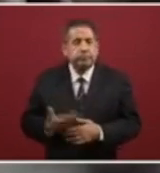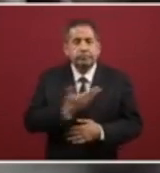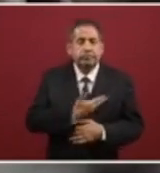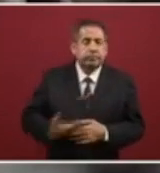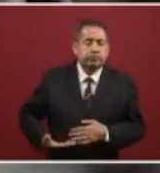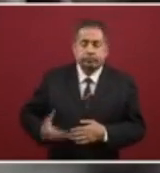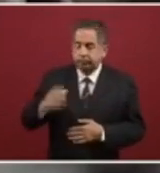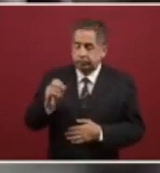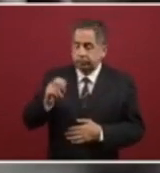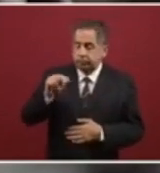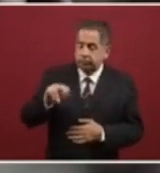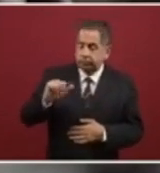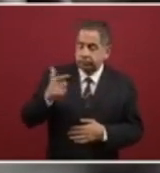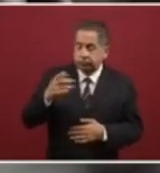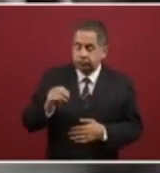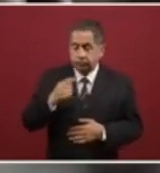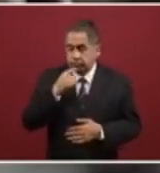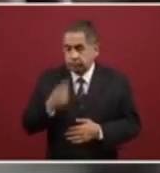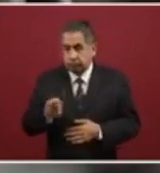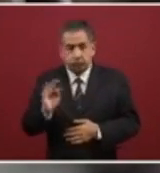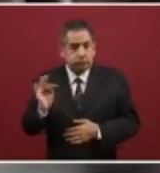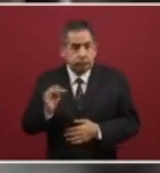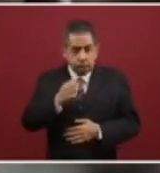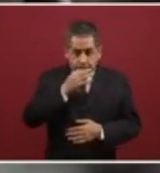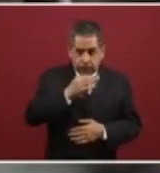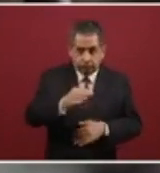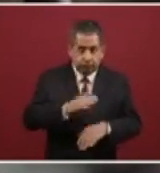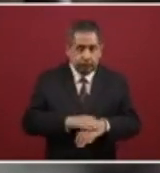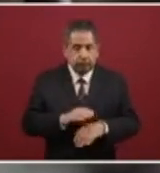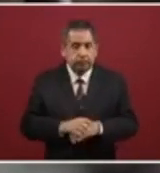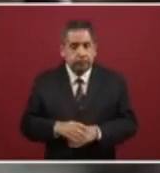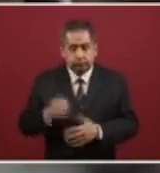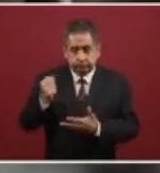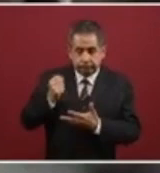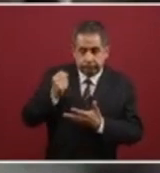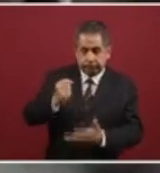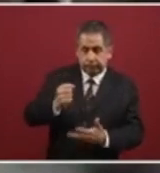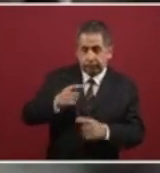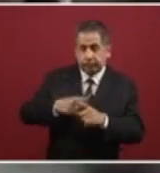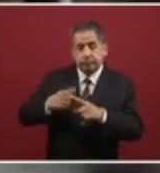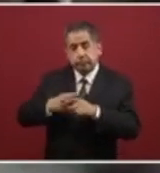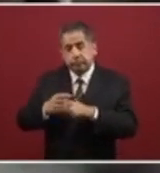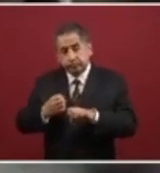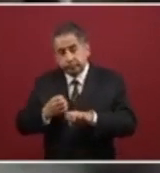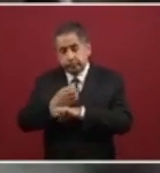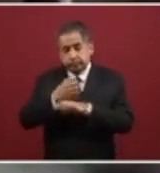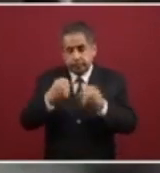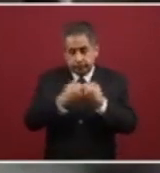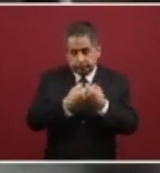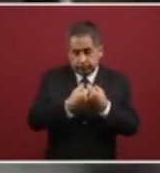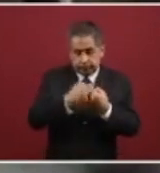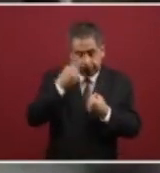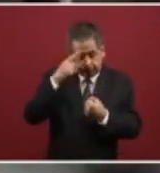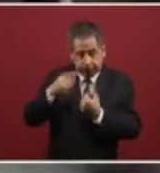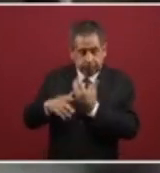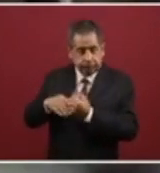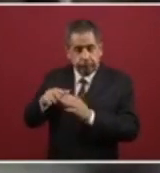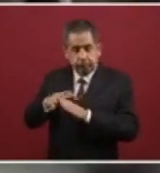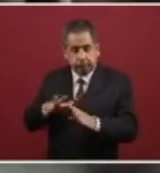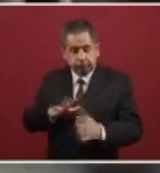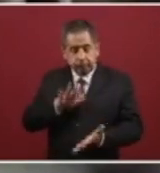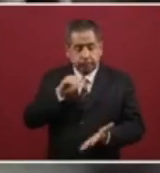CONAGO informa que o adelanta que los recursos de los estados fronterizos para atender el tema migratorio van a pasar